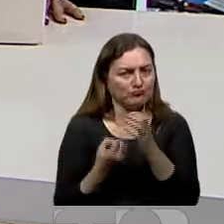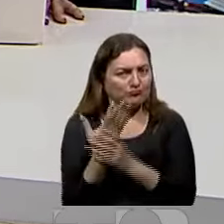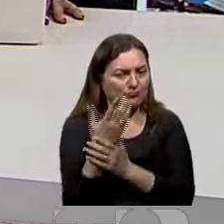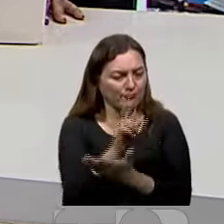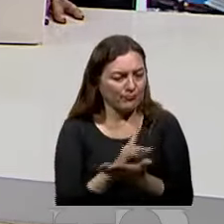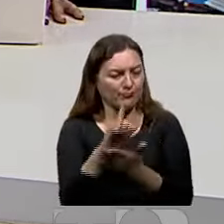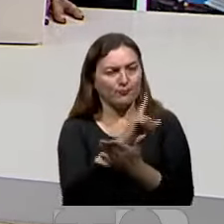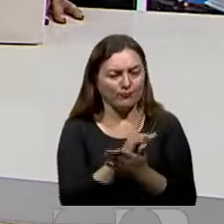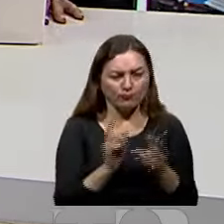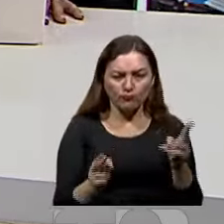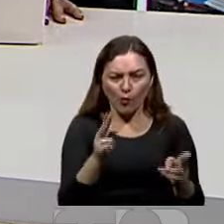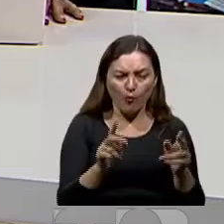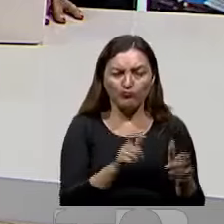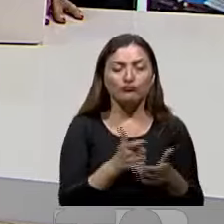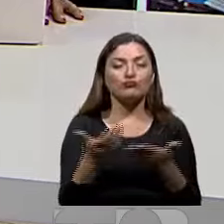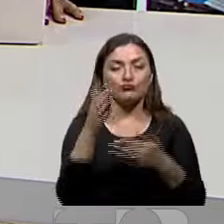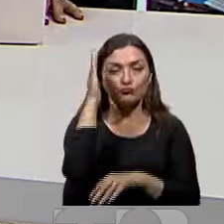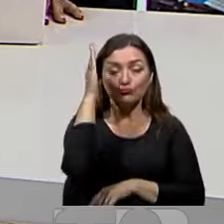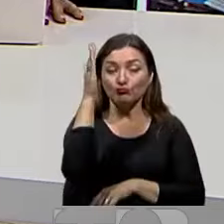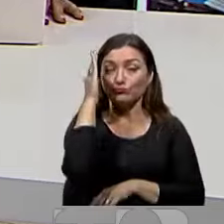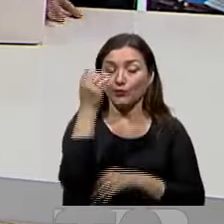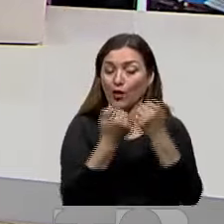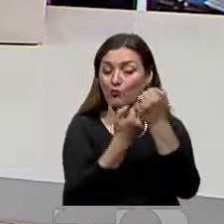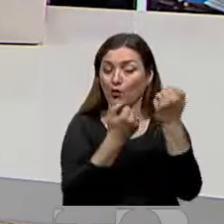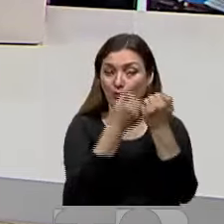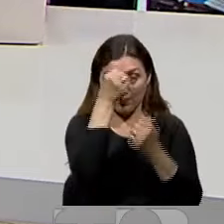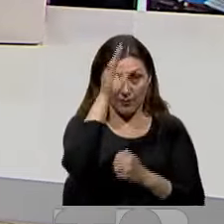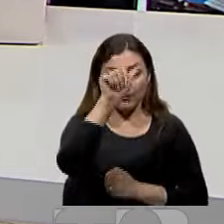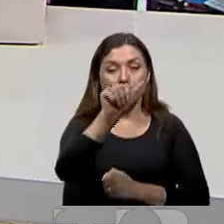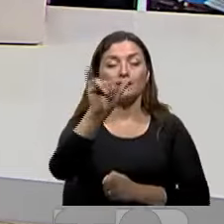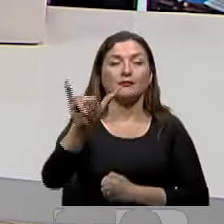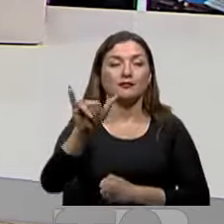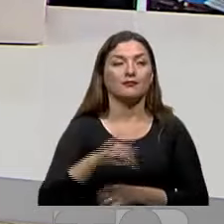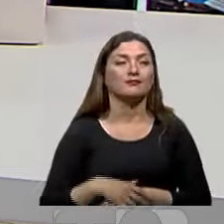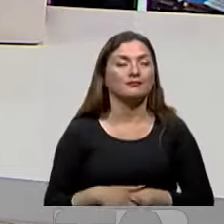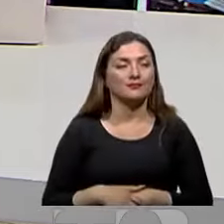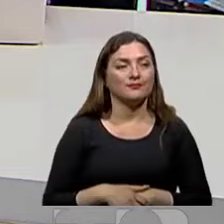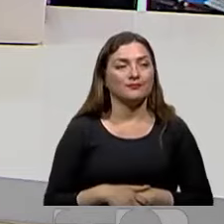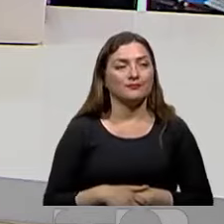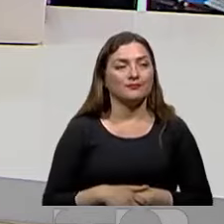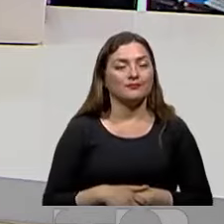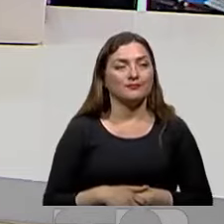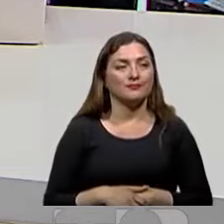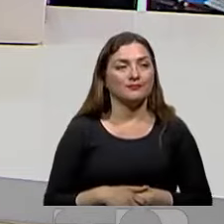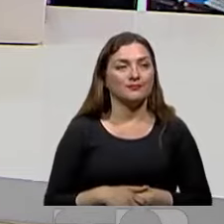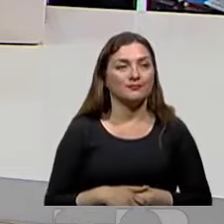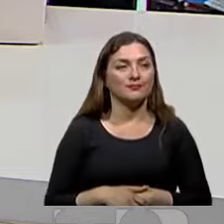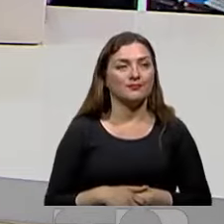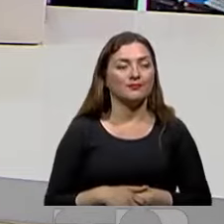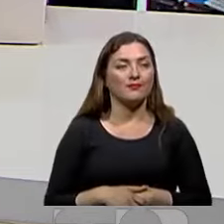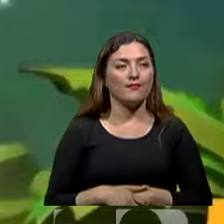un diseñador multimedia oriundo de Tulcán con el apoyo de la inteligencia artificial. Ve hasta dónde ha llegado Ian. Vamos a ver el siguiente